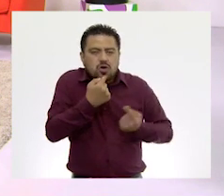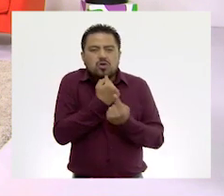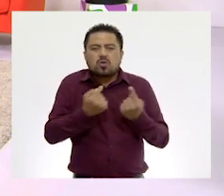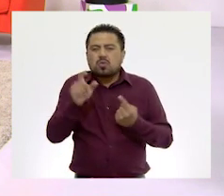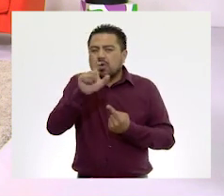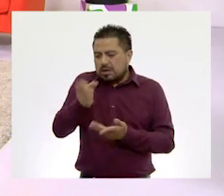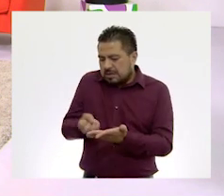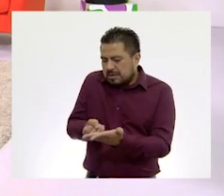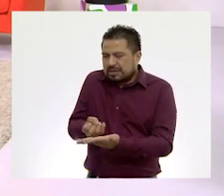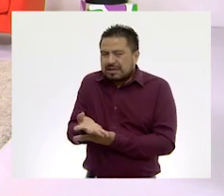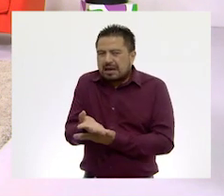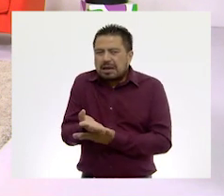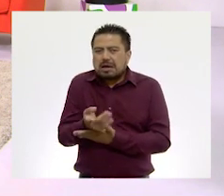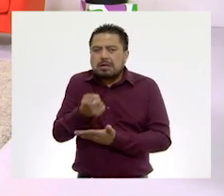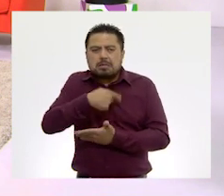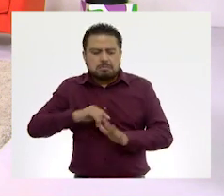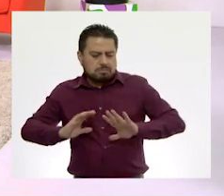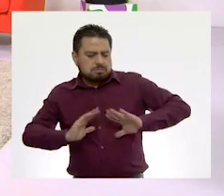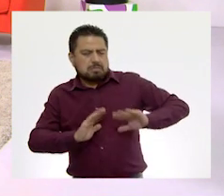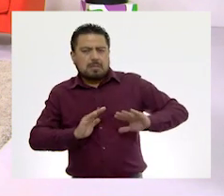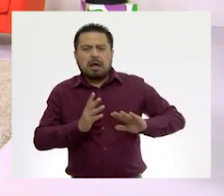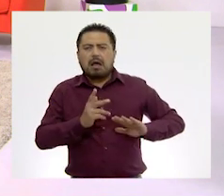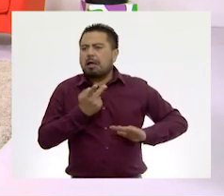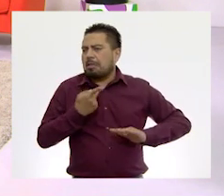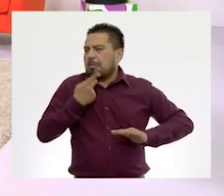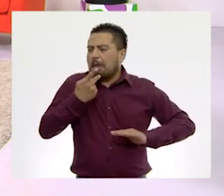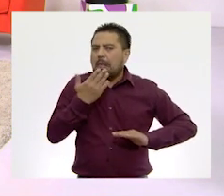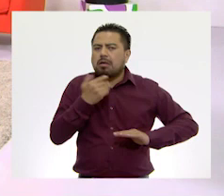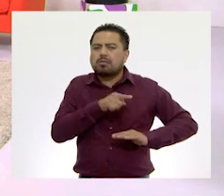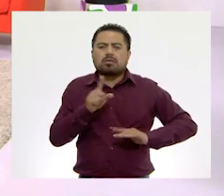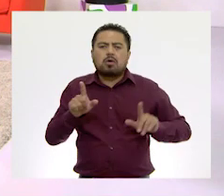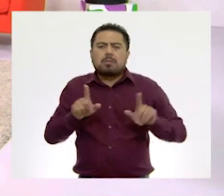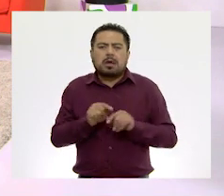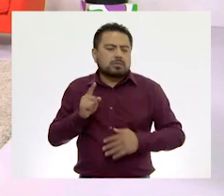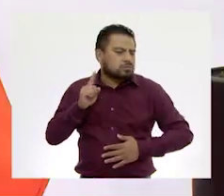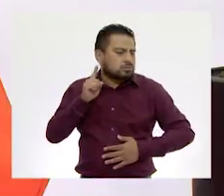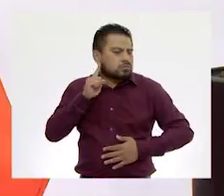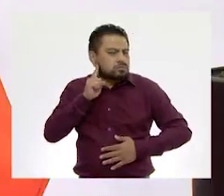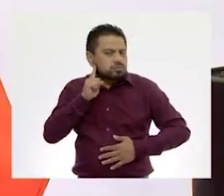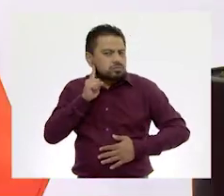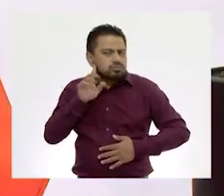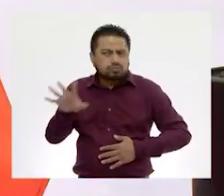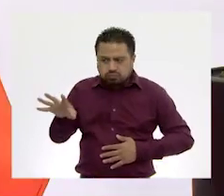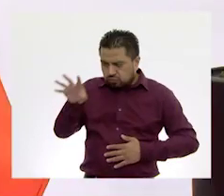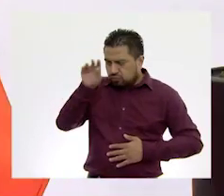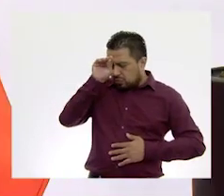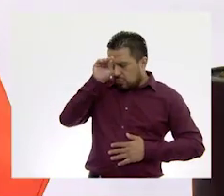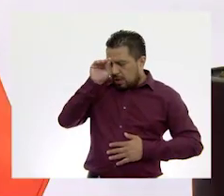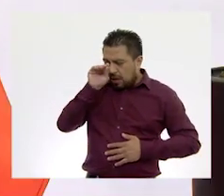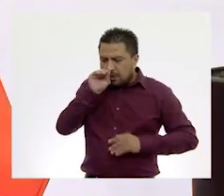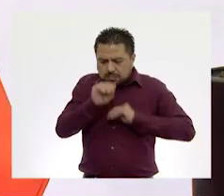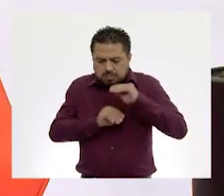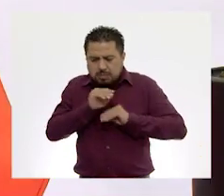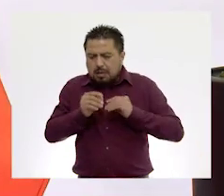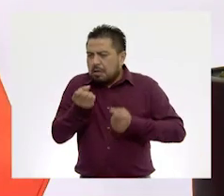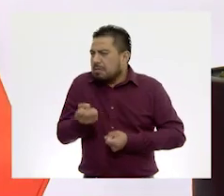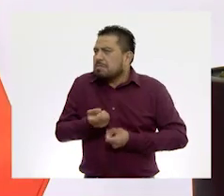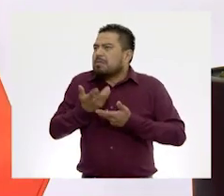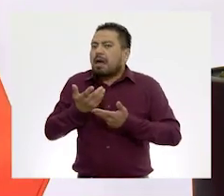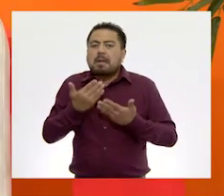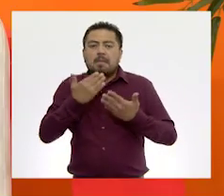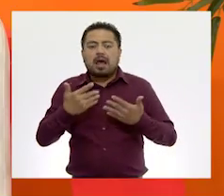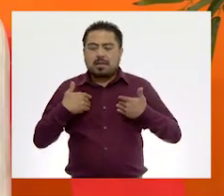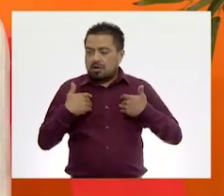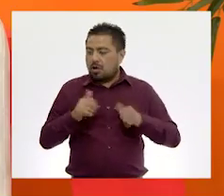nace, nadie le enseña el lenguaje, él lo oye y lo va acomodando y hasta que se expresa perfectamente y